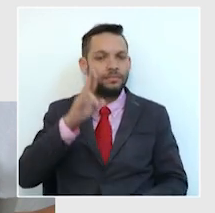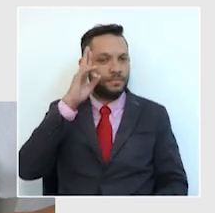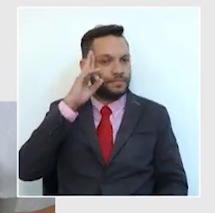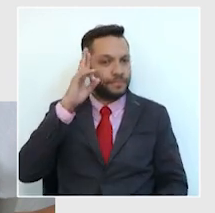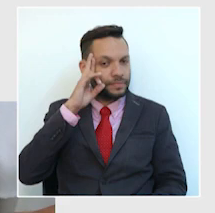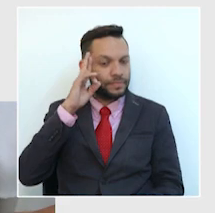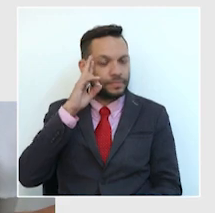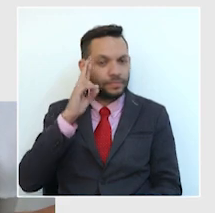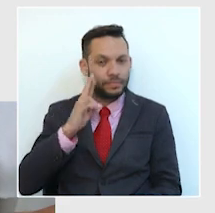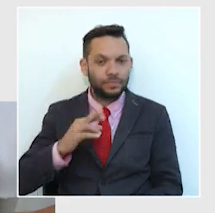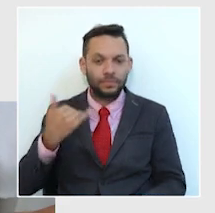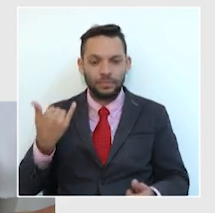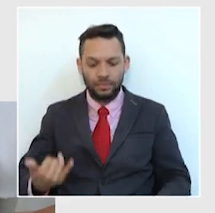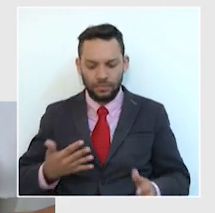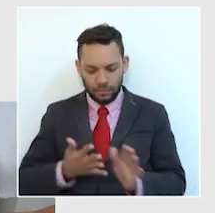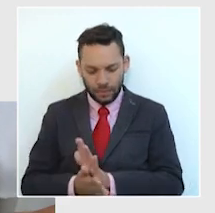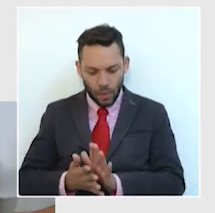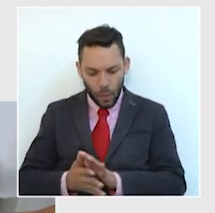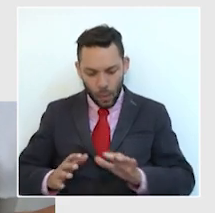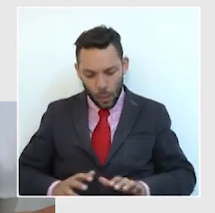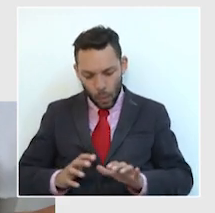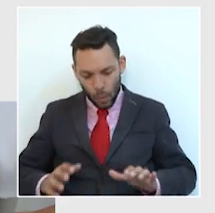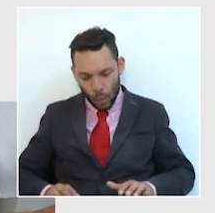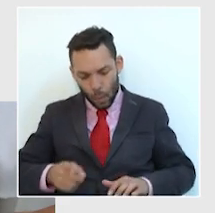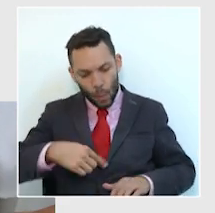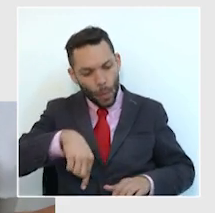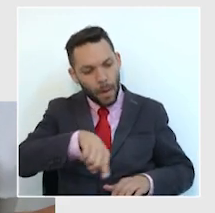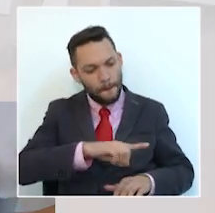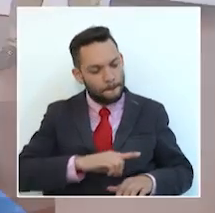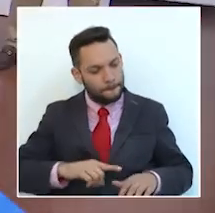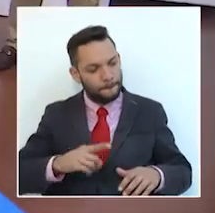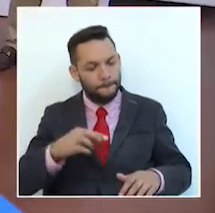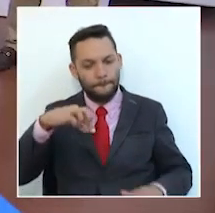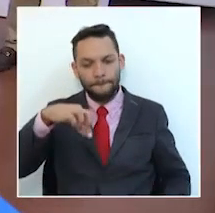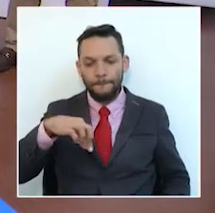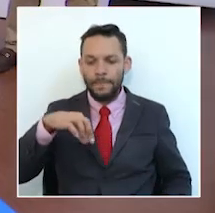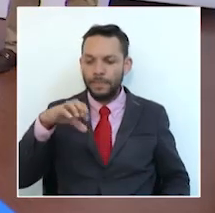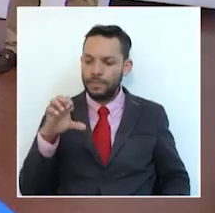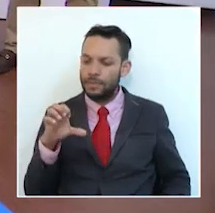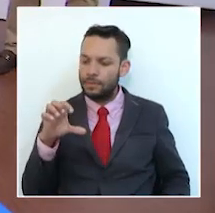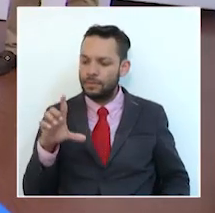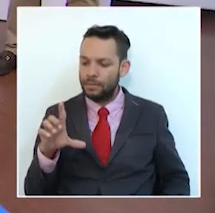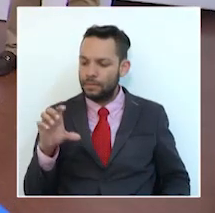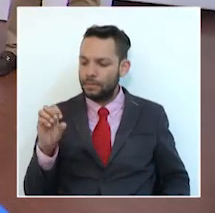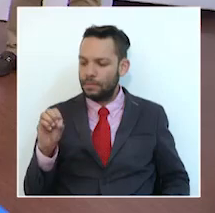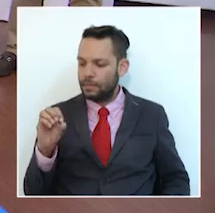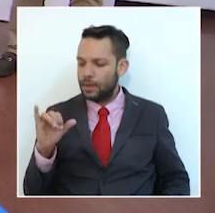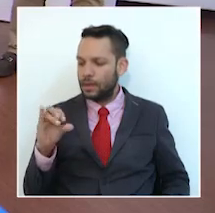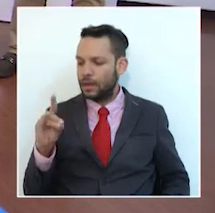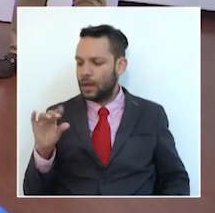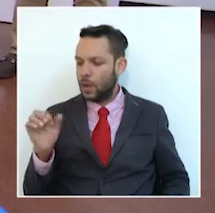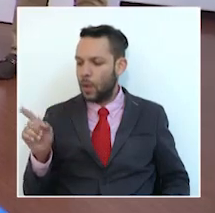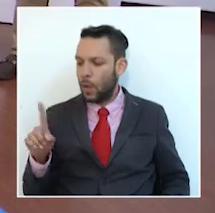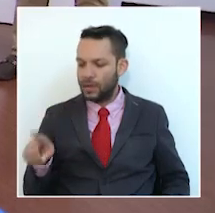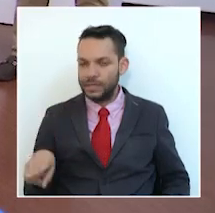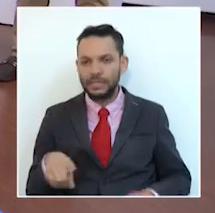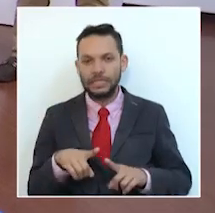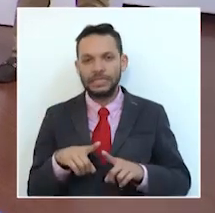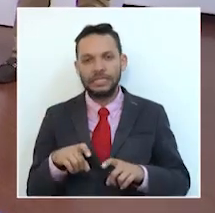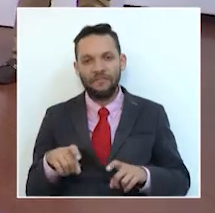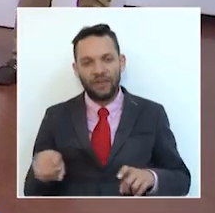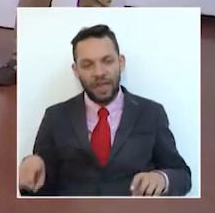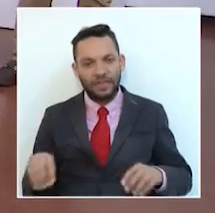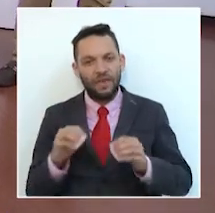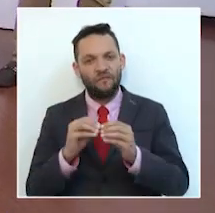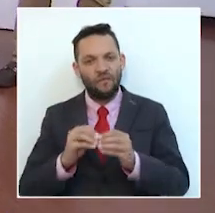todo este tipo de productos y concretamente los pelones que se pueden aplicar de múltiples formas y como decíamos